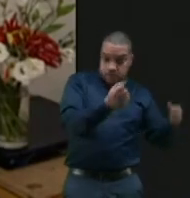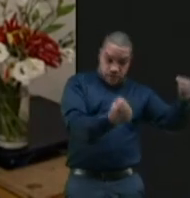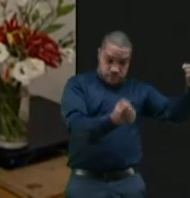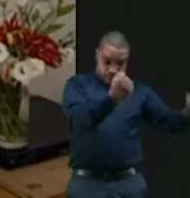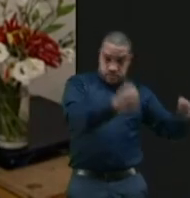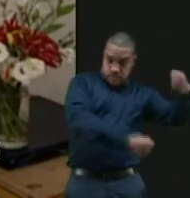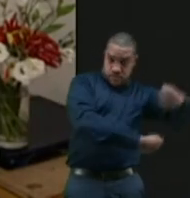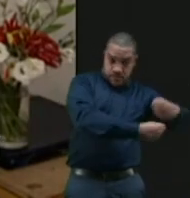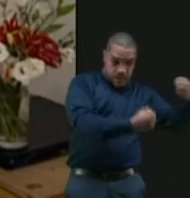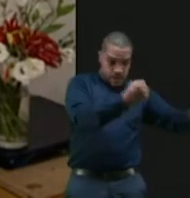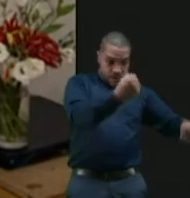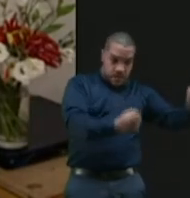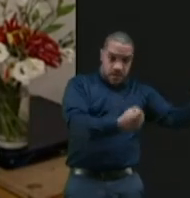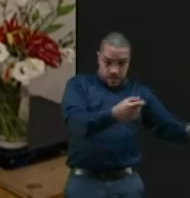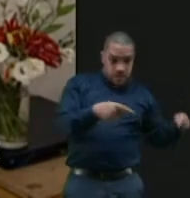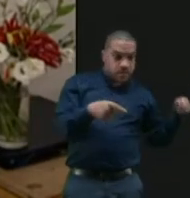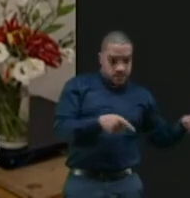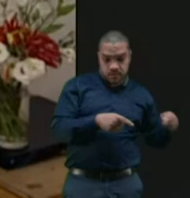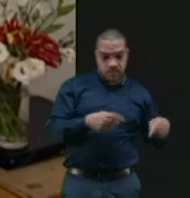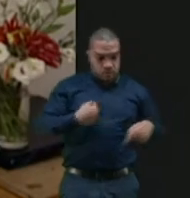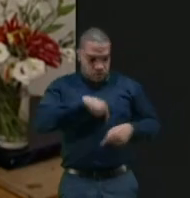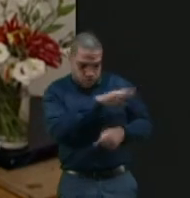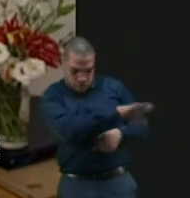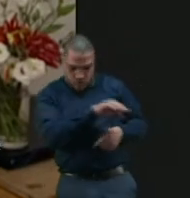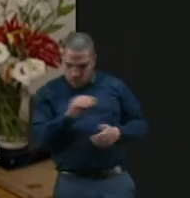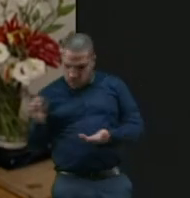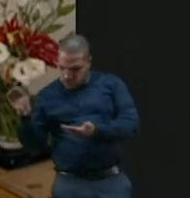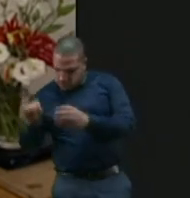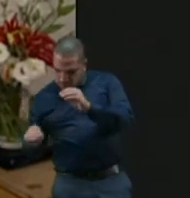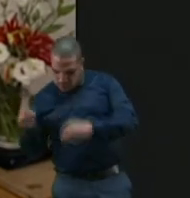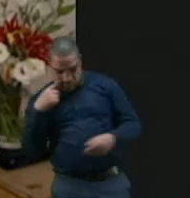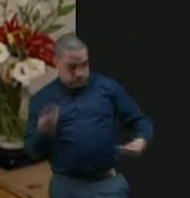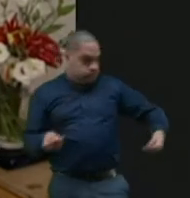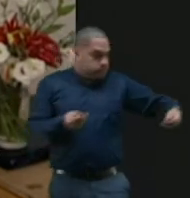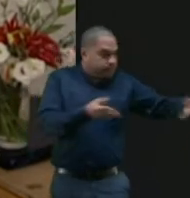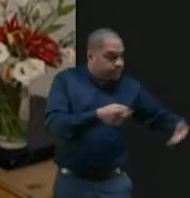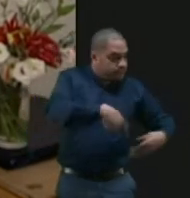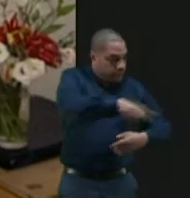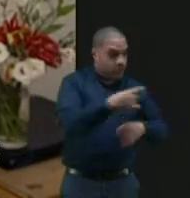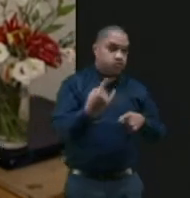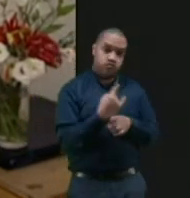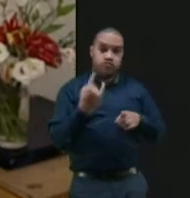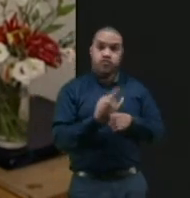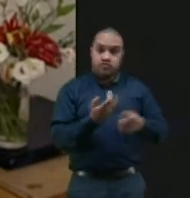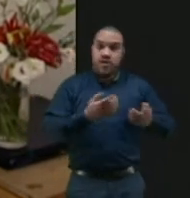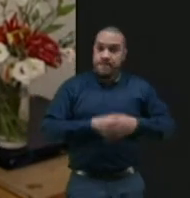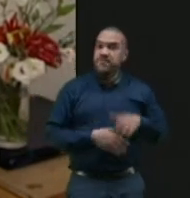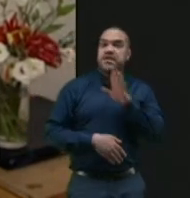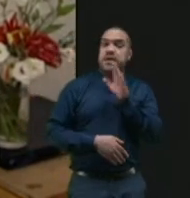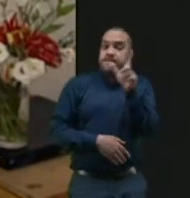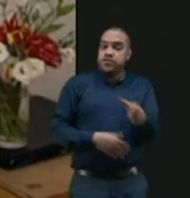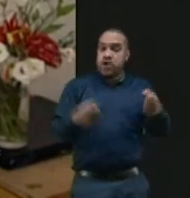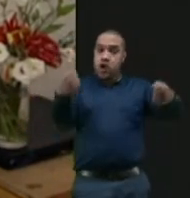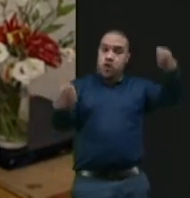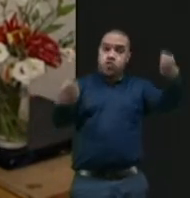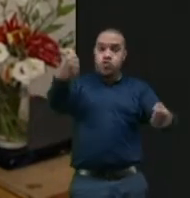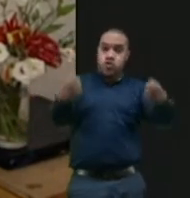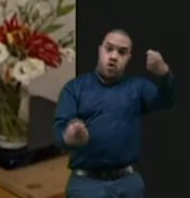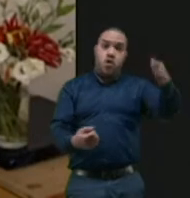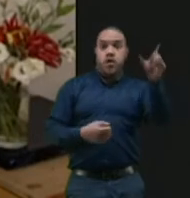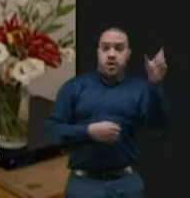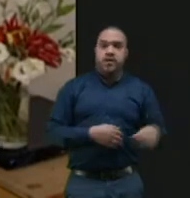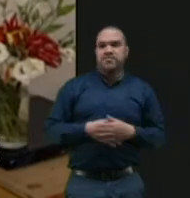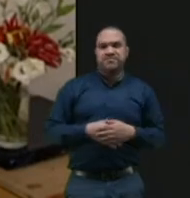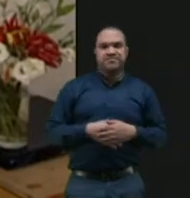para conductores, y nosotros creamos el valor que todos ellos están usando. Cuando empezamos en Bogotá o en Tel